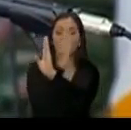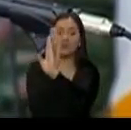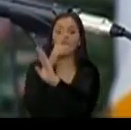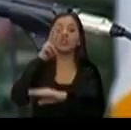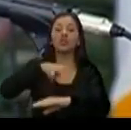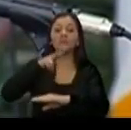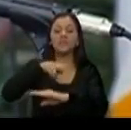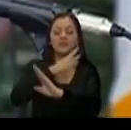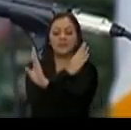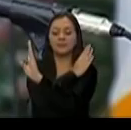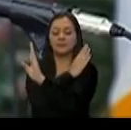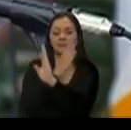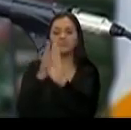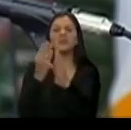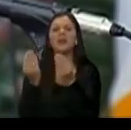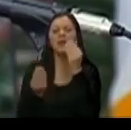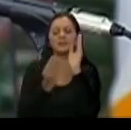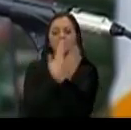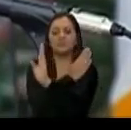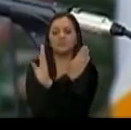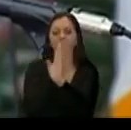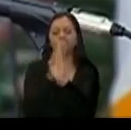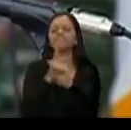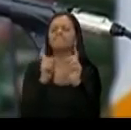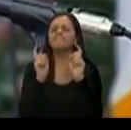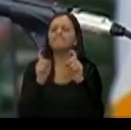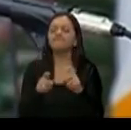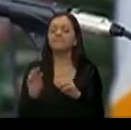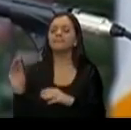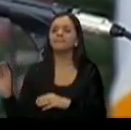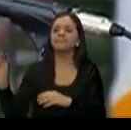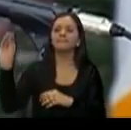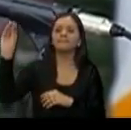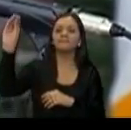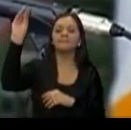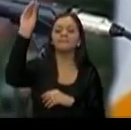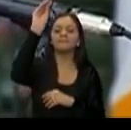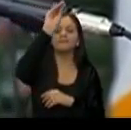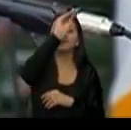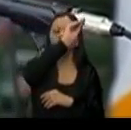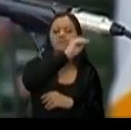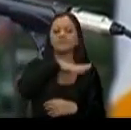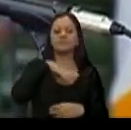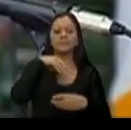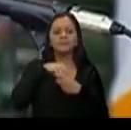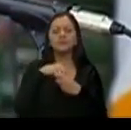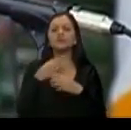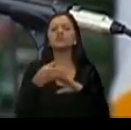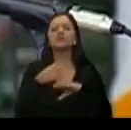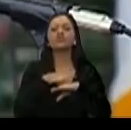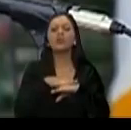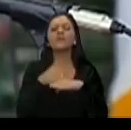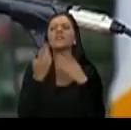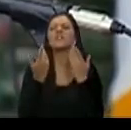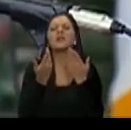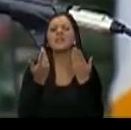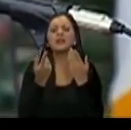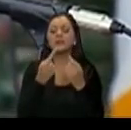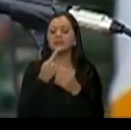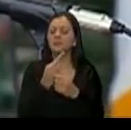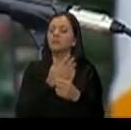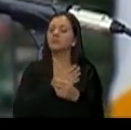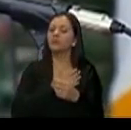2 meses, de profundizar sobre ya el generoso magisterio que el Papa nos ha